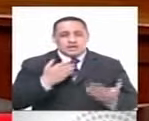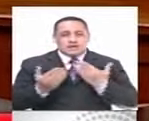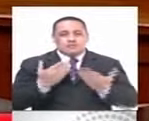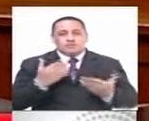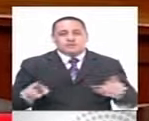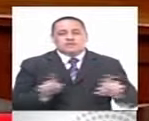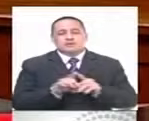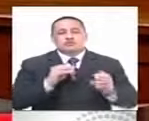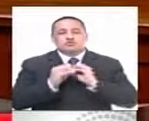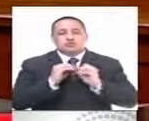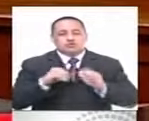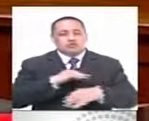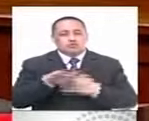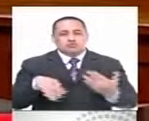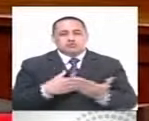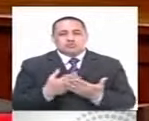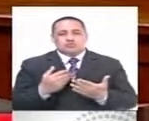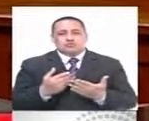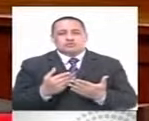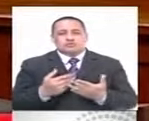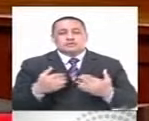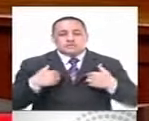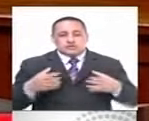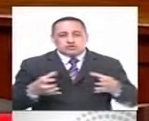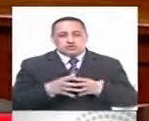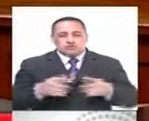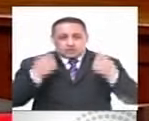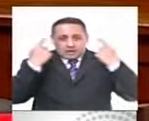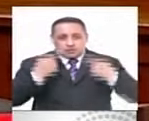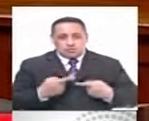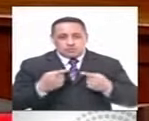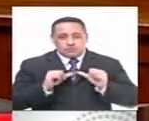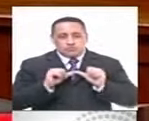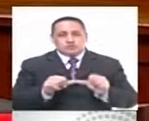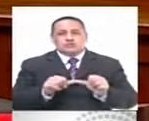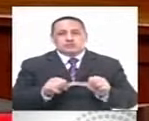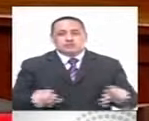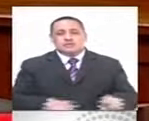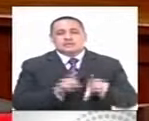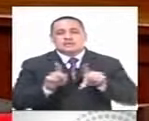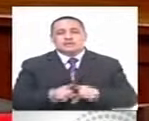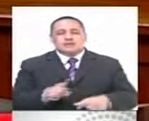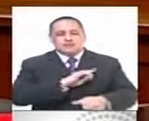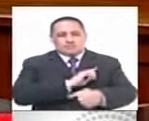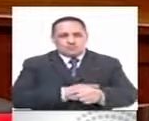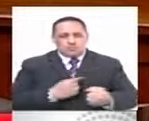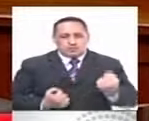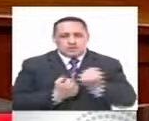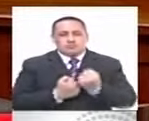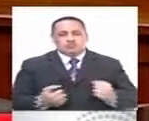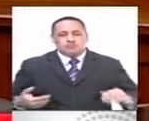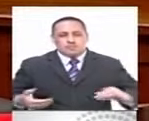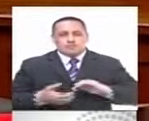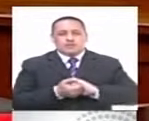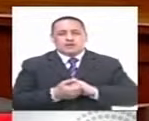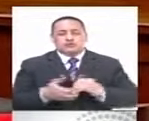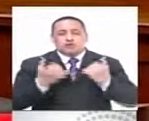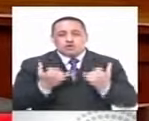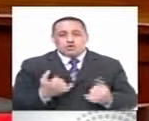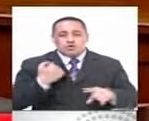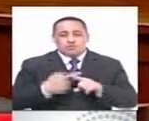de resolverlo todo. Si nos ponemos de acuerdo y si forjamos un pacto hoy por